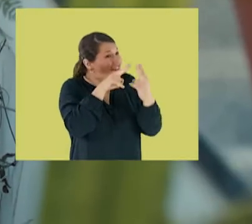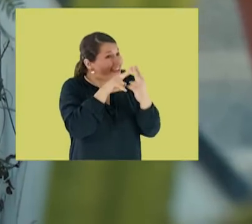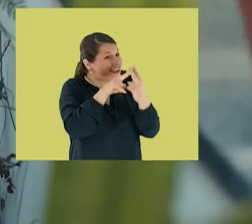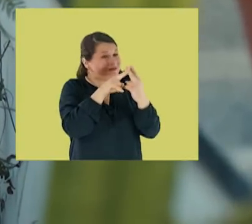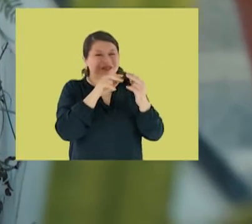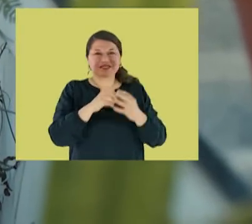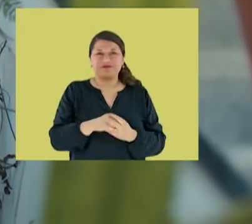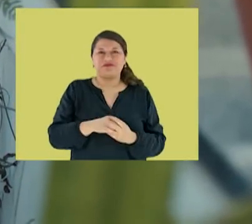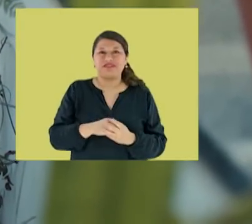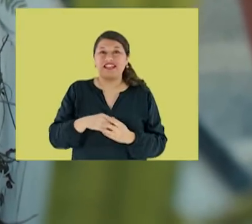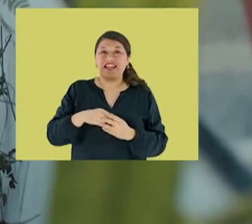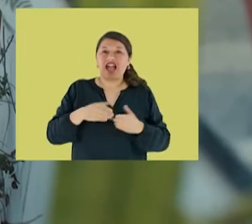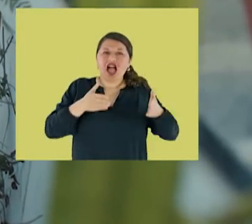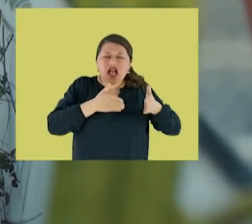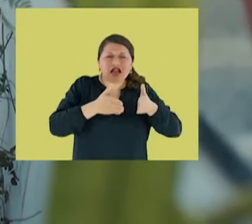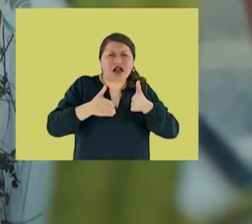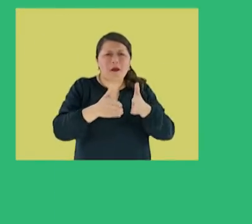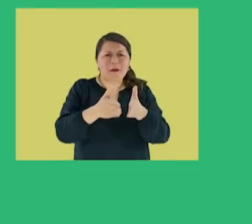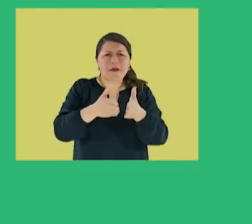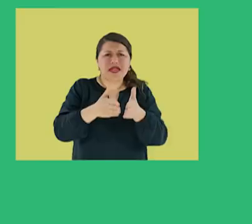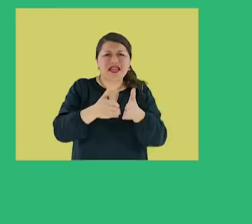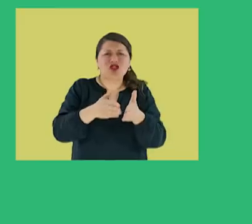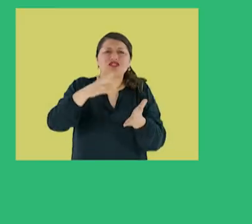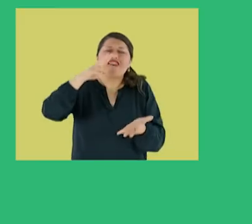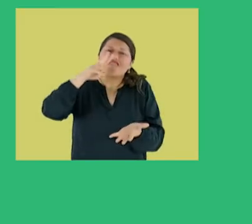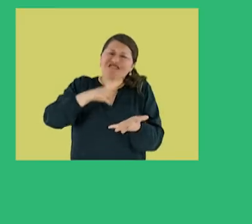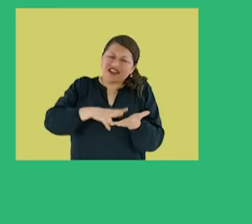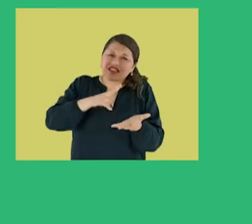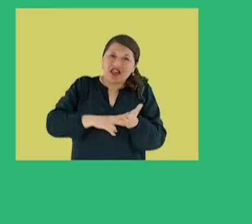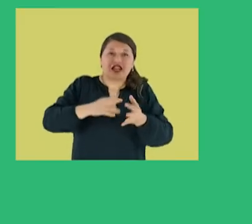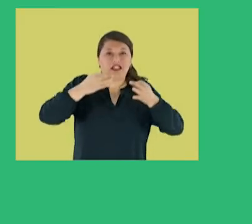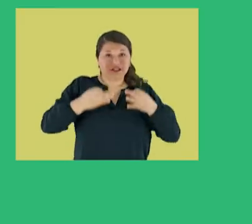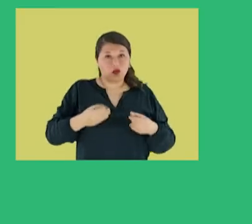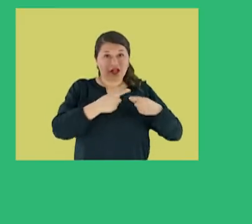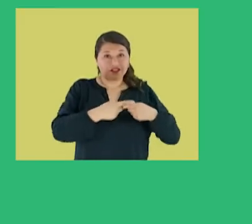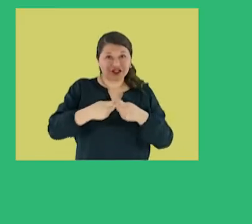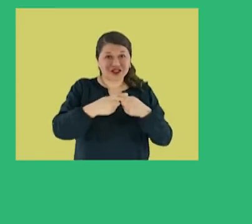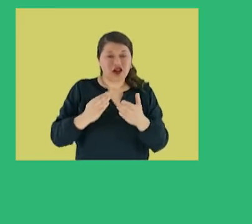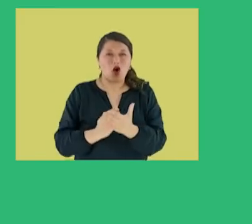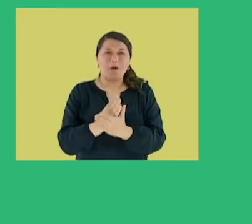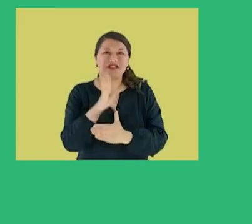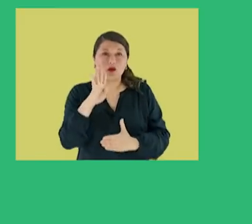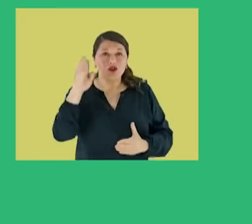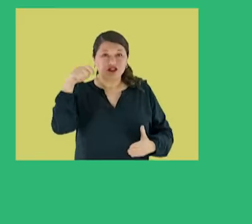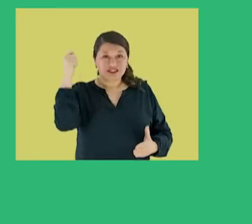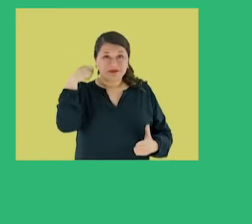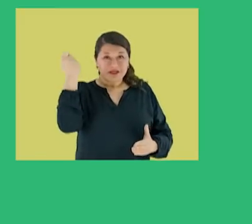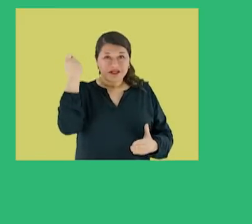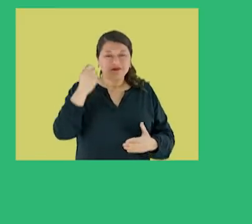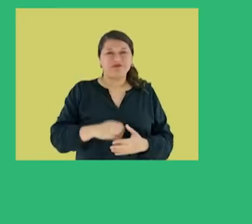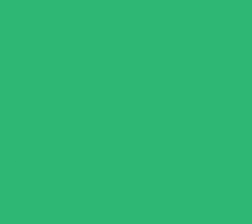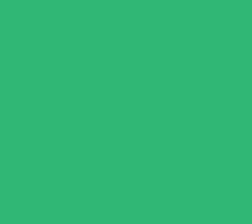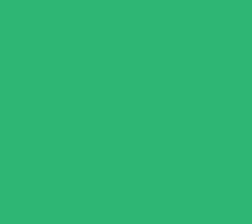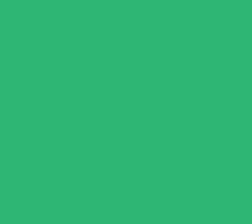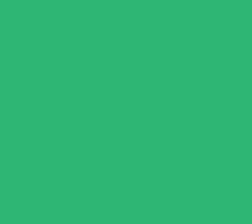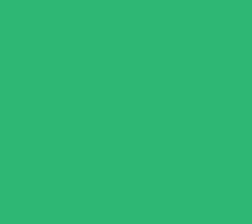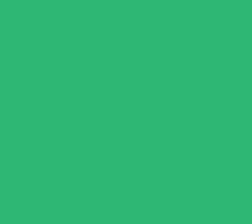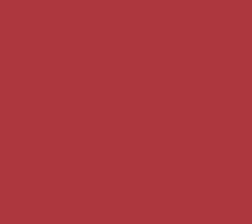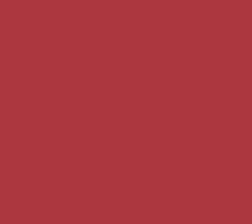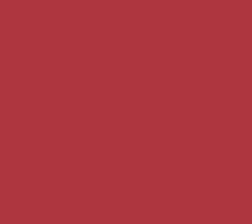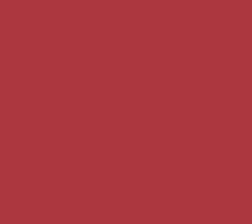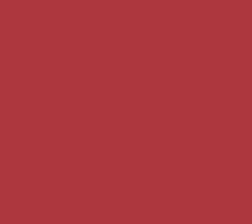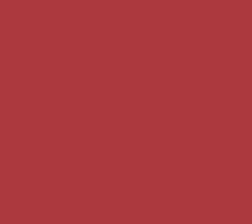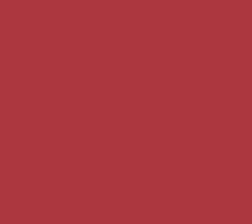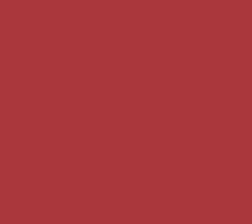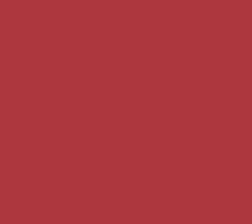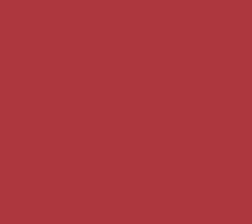vecina. Nos vemos. Gracias, nos vemos. El camino hacia una verdadera seguridad social comienza este 4 de septiembre.